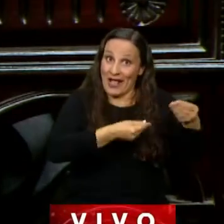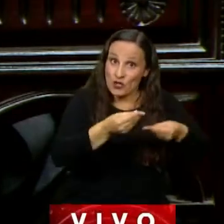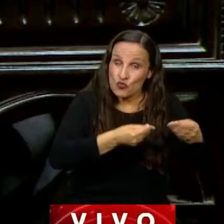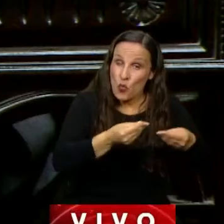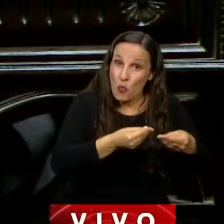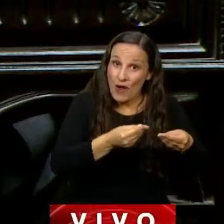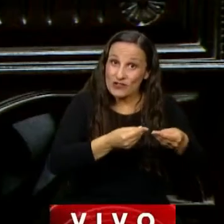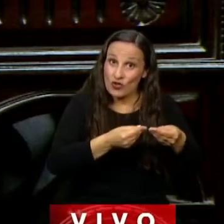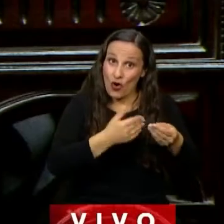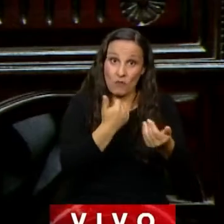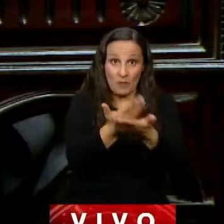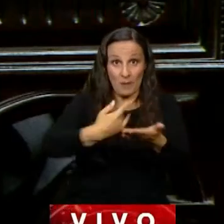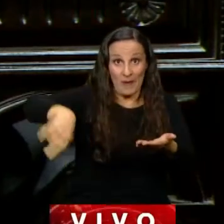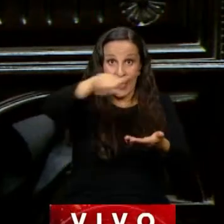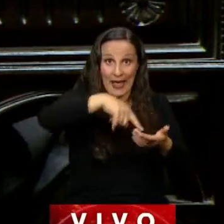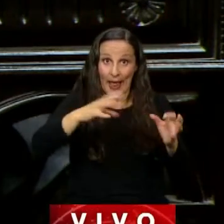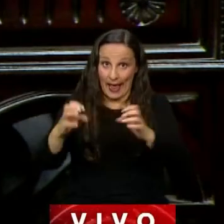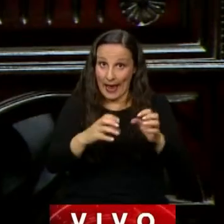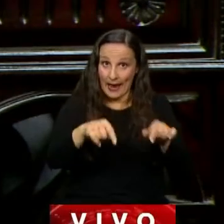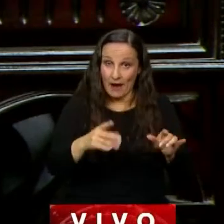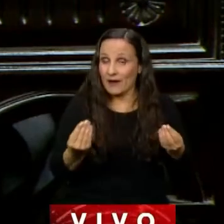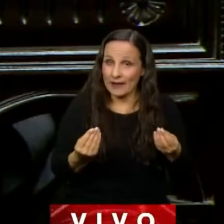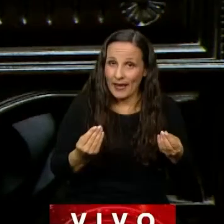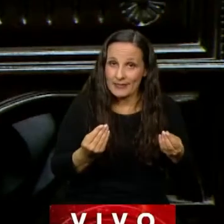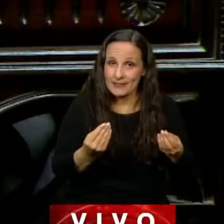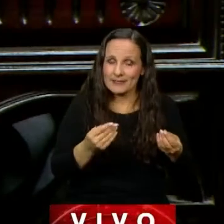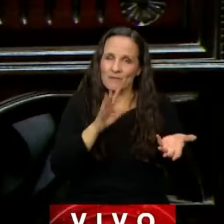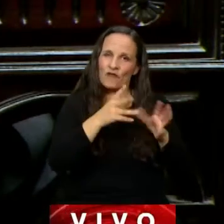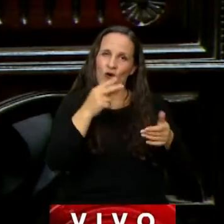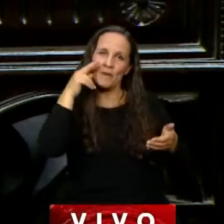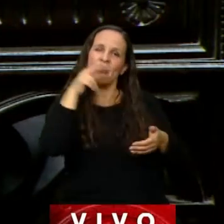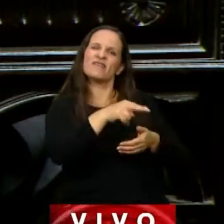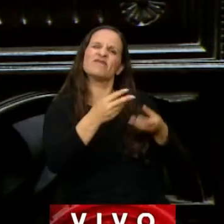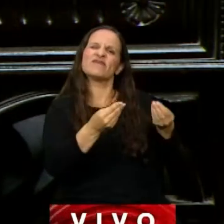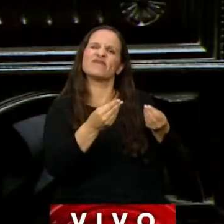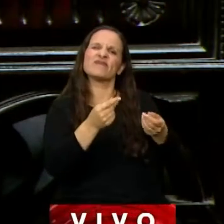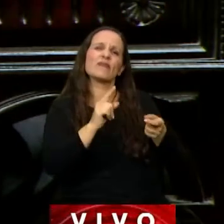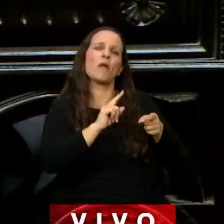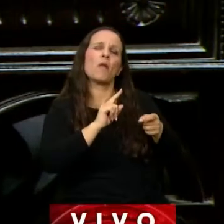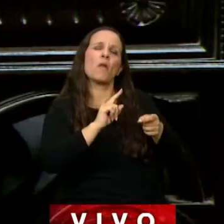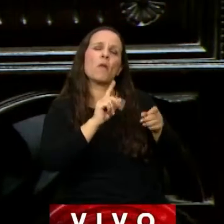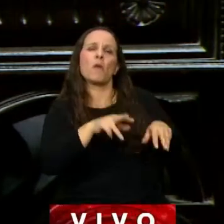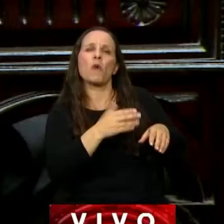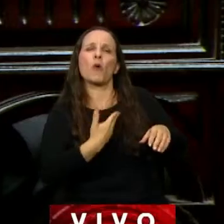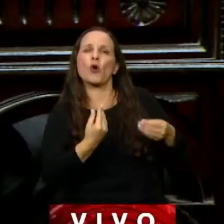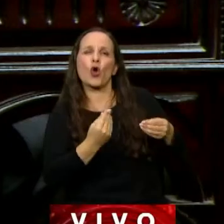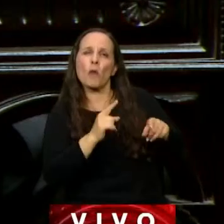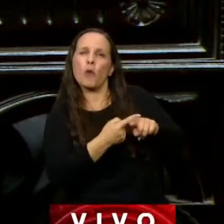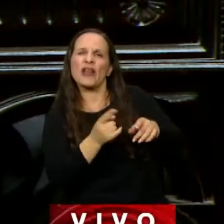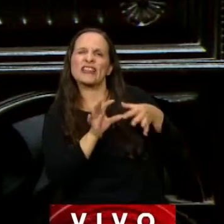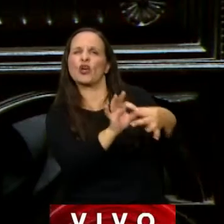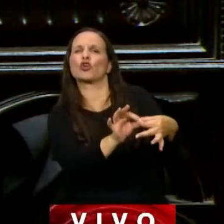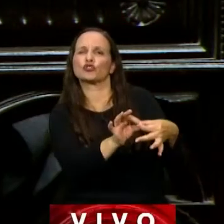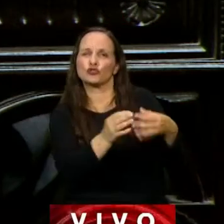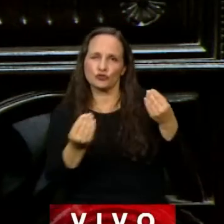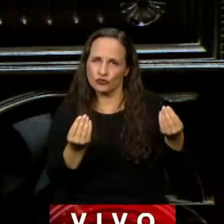encuentra atravesado por una mirada que define las distintas políticas que se irán implementando y, lógicamente,